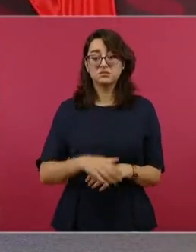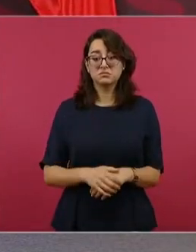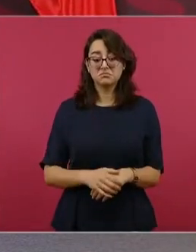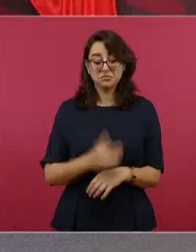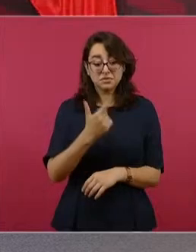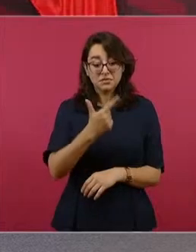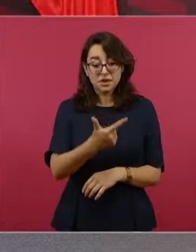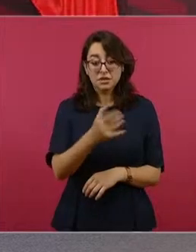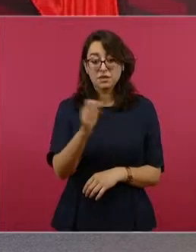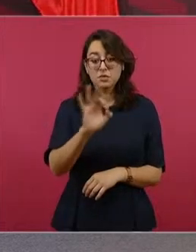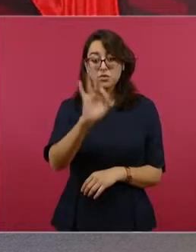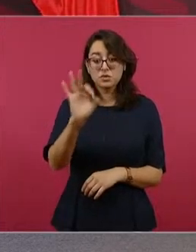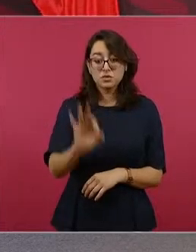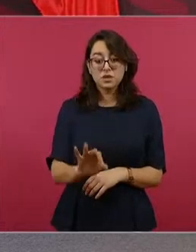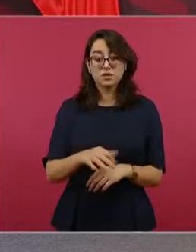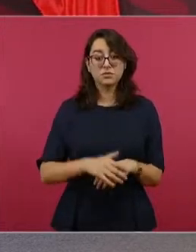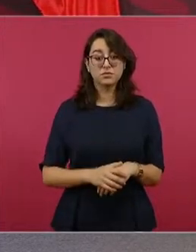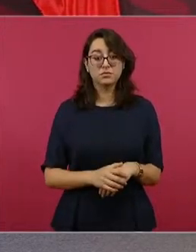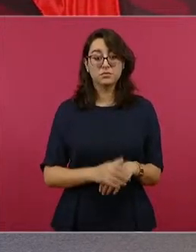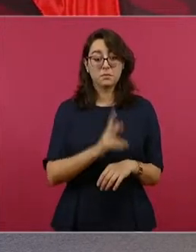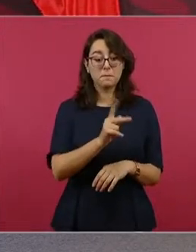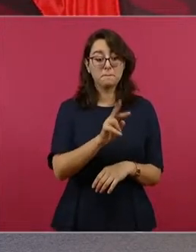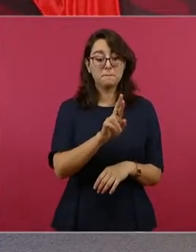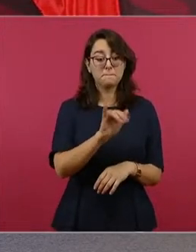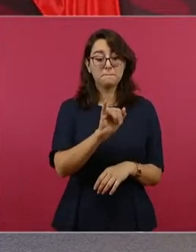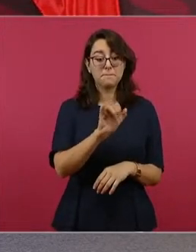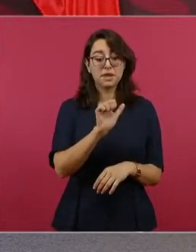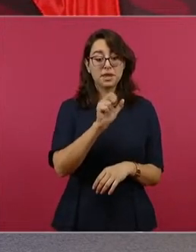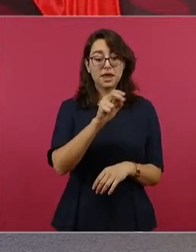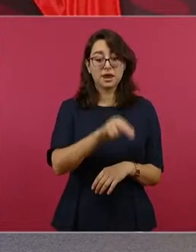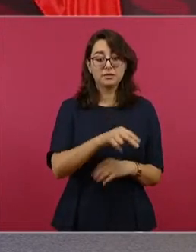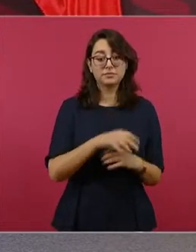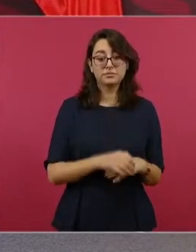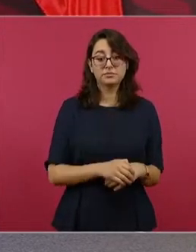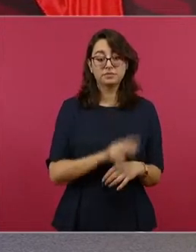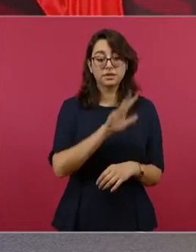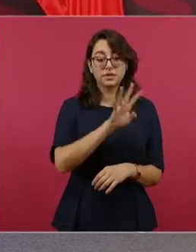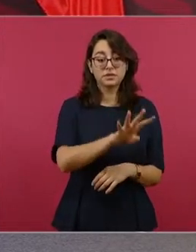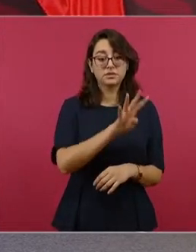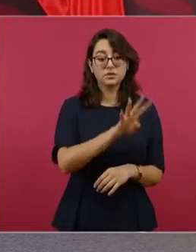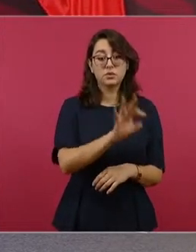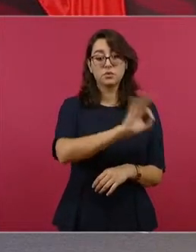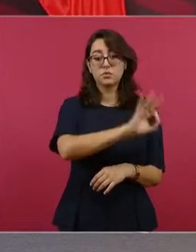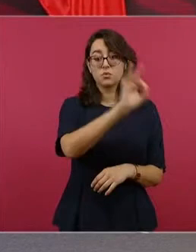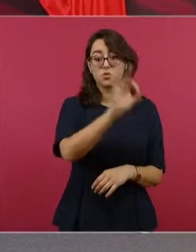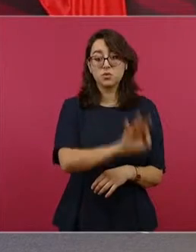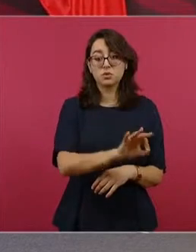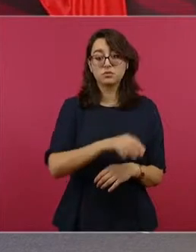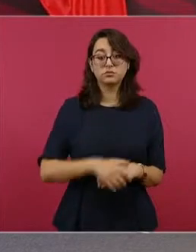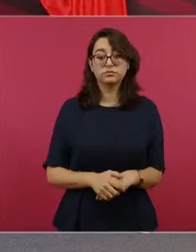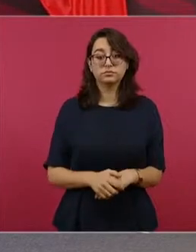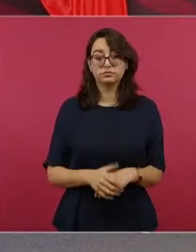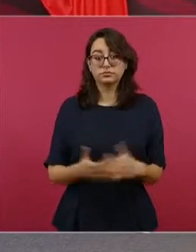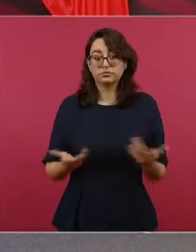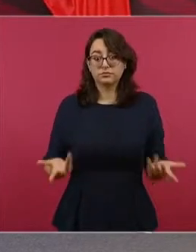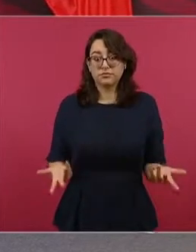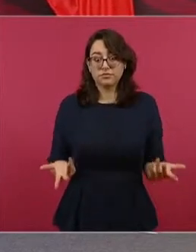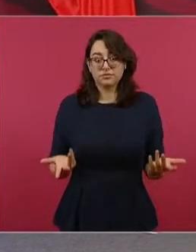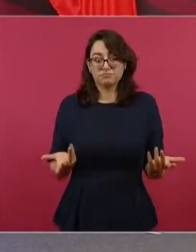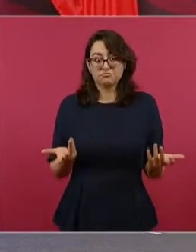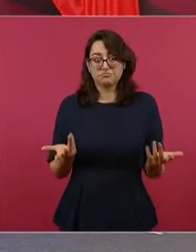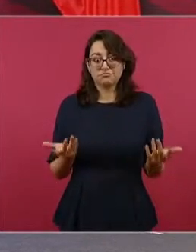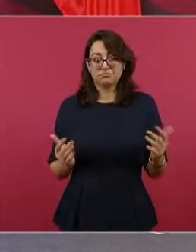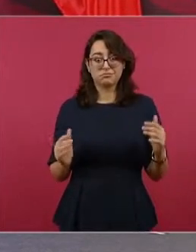7%. ¿Cuánta es la diferencia?